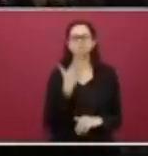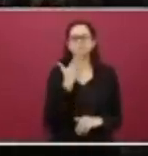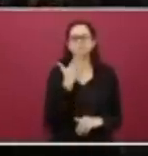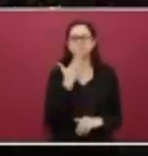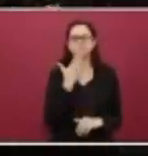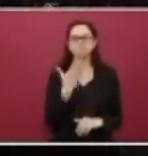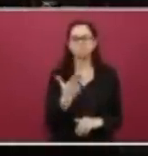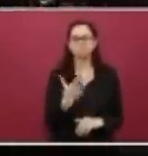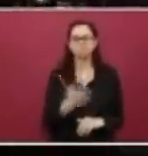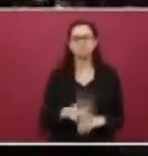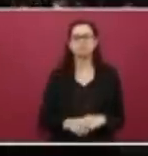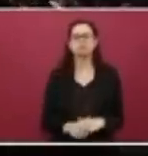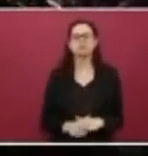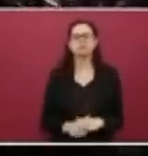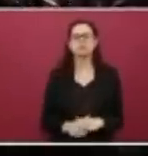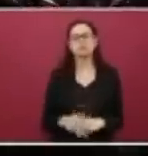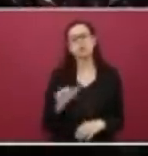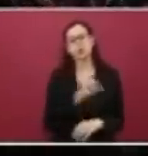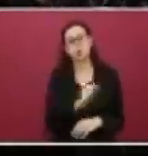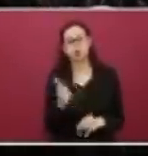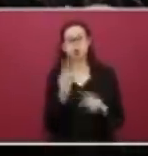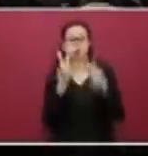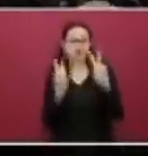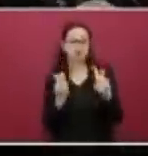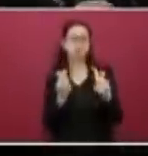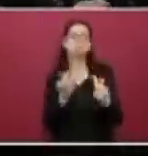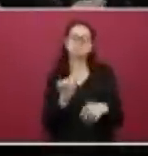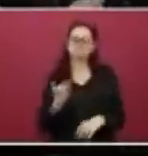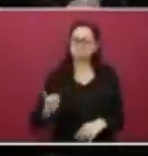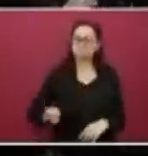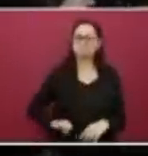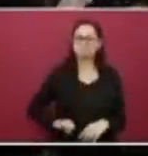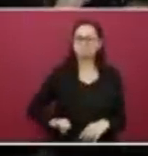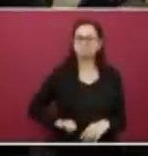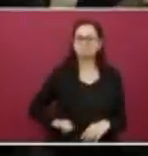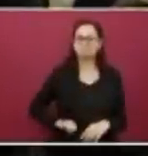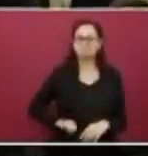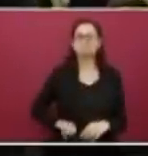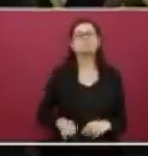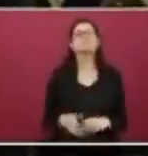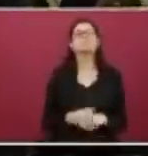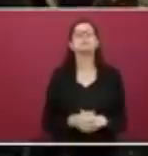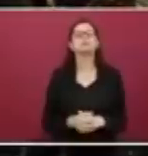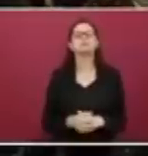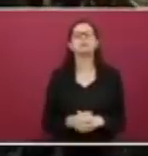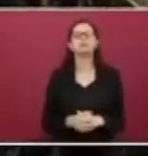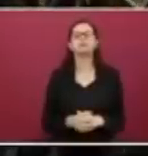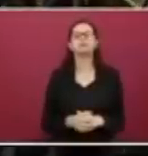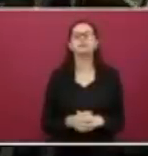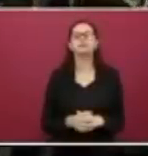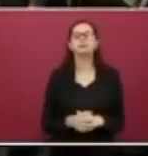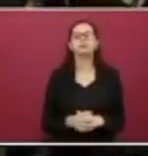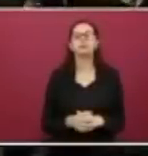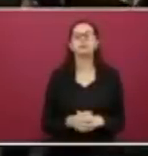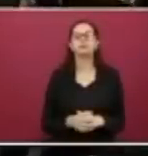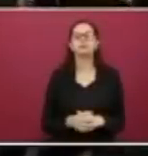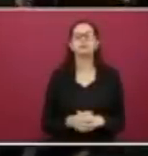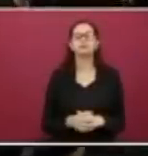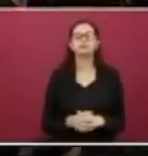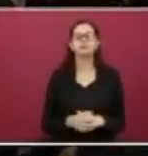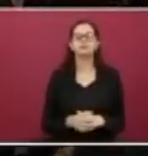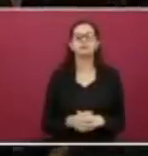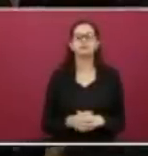lo otro que vamos a tratar hoy es muy interesante me gustaría que pusieran